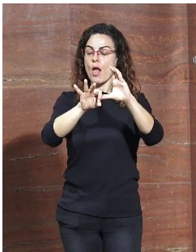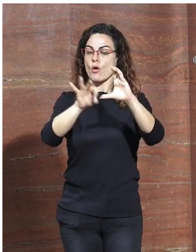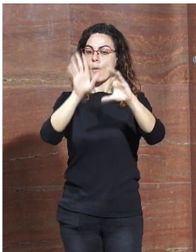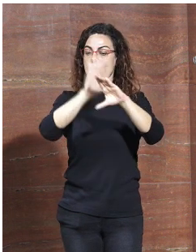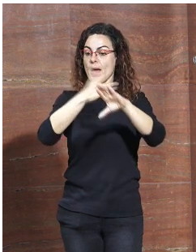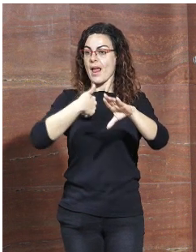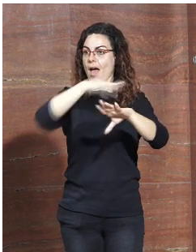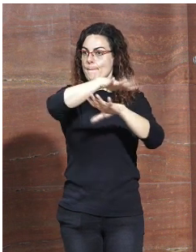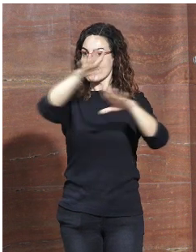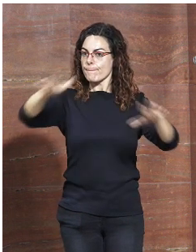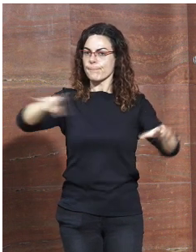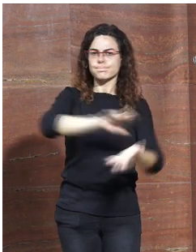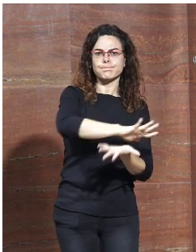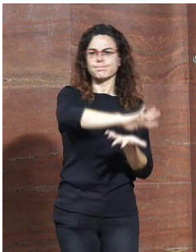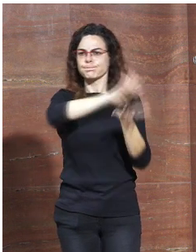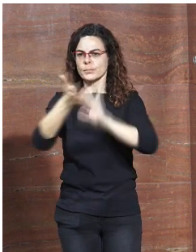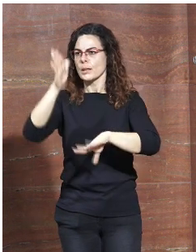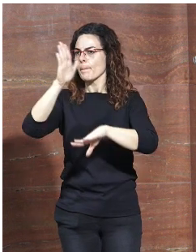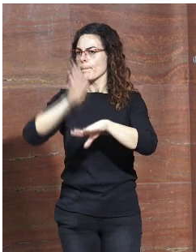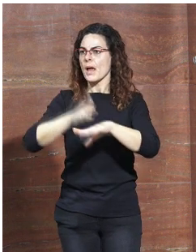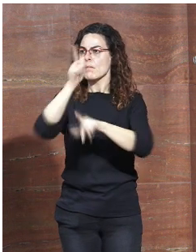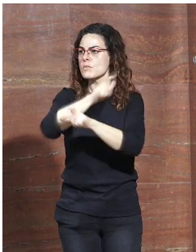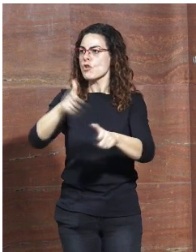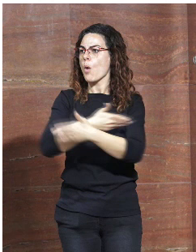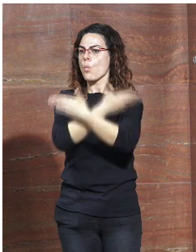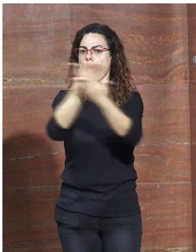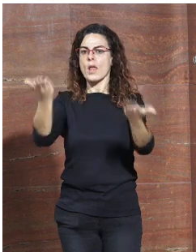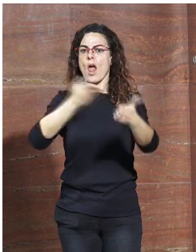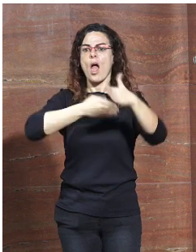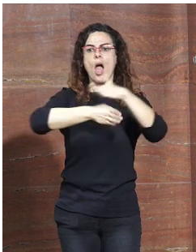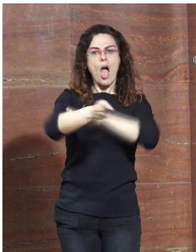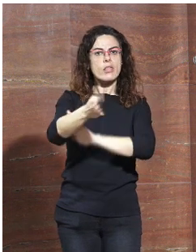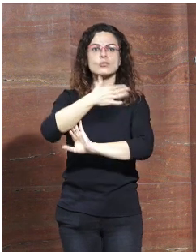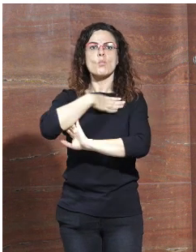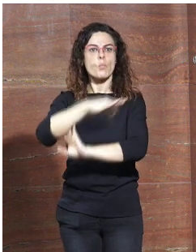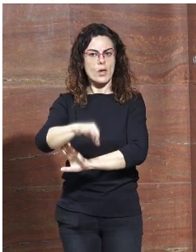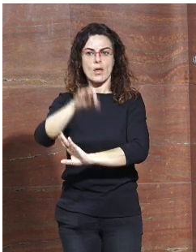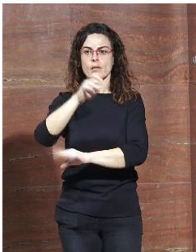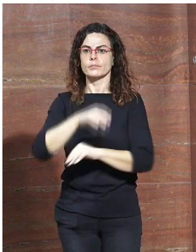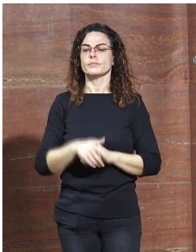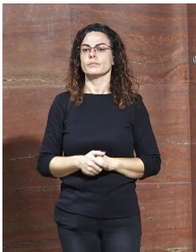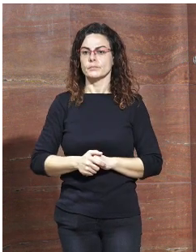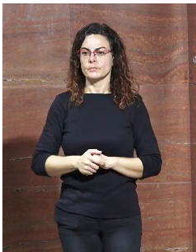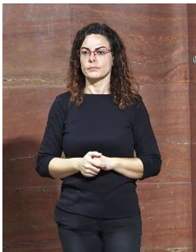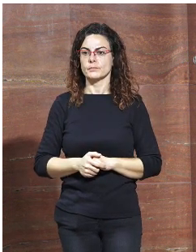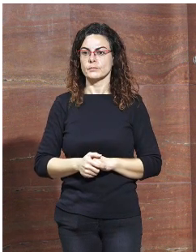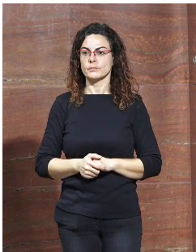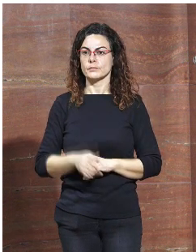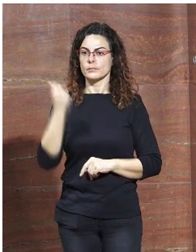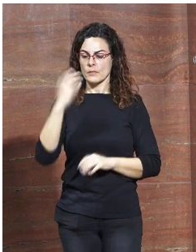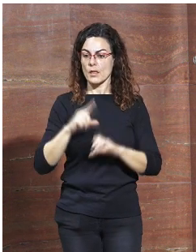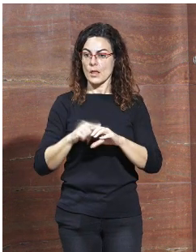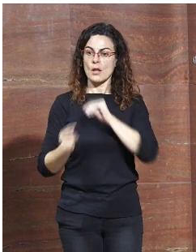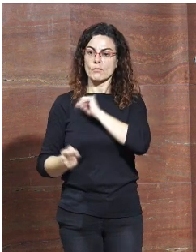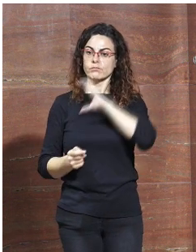nuestro paisaje para que sea practicable a todas las personas sin excepciones. Estos fondos se van a